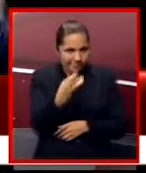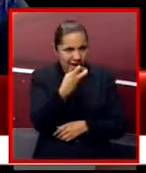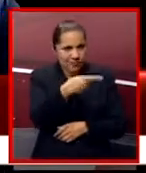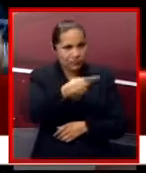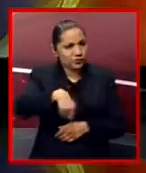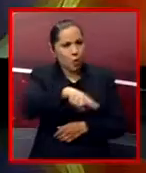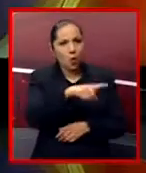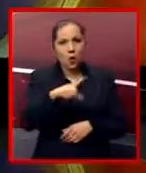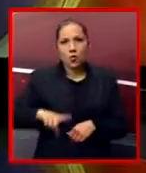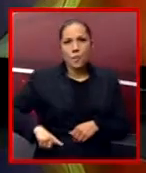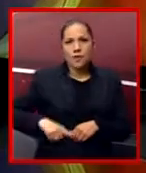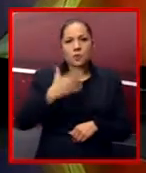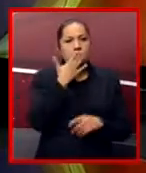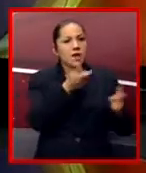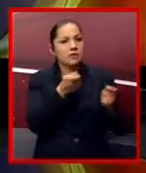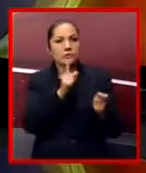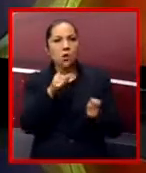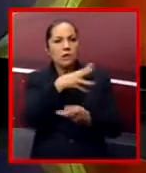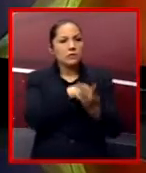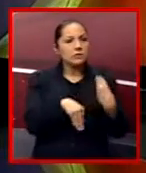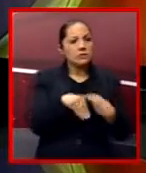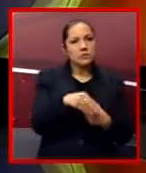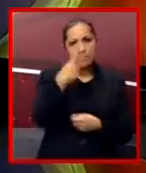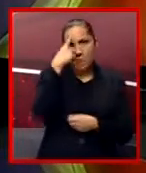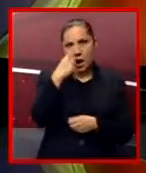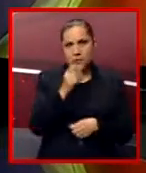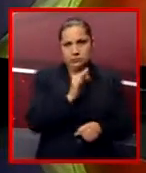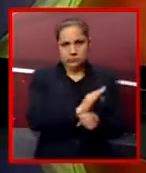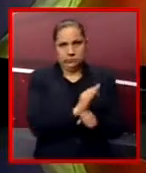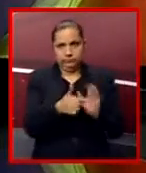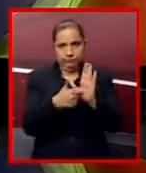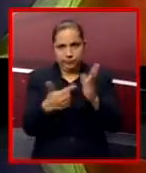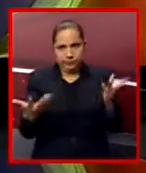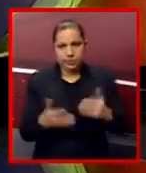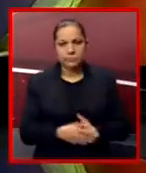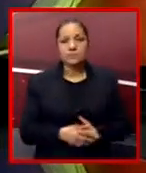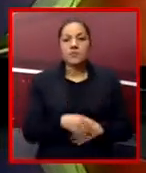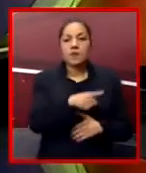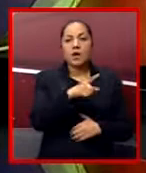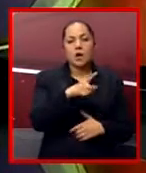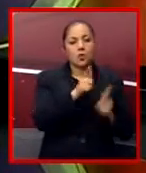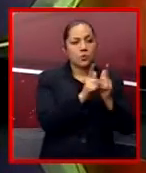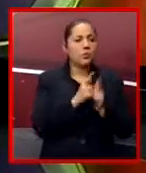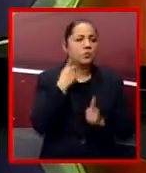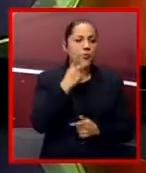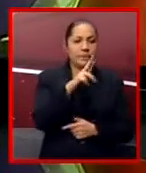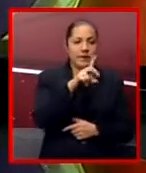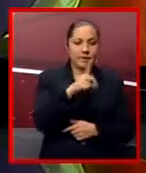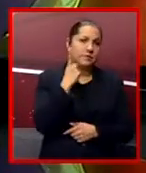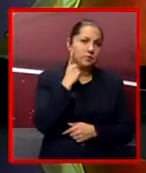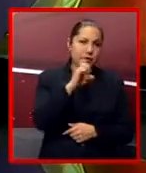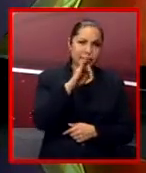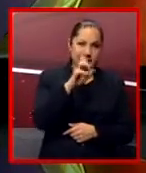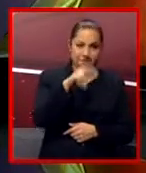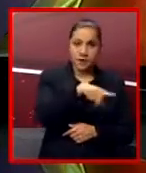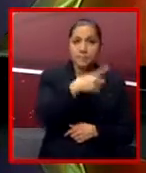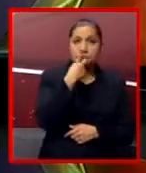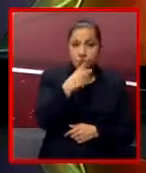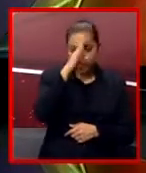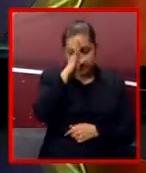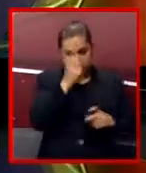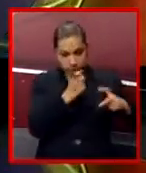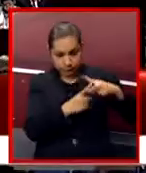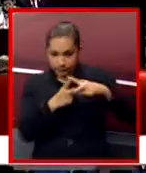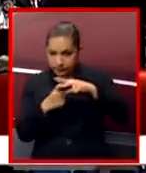gobierno. El diputado José Antonio Estefan del PRD sostuvo que los sismos ocurridos en septiembre cambiaron las prioridades del presupuesto